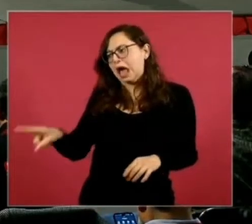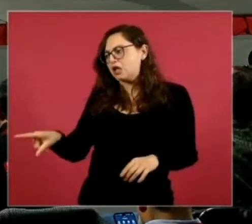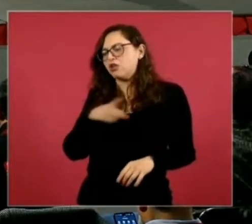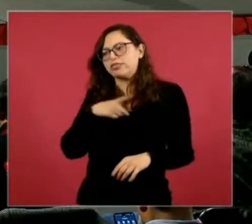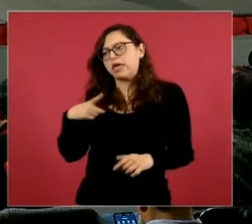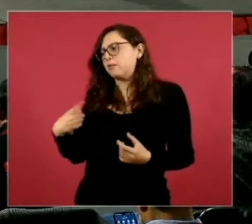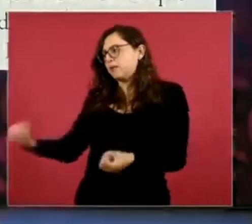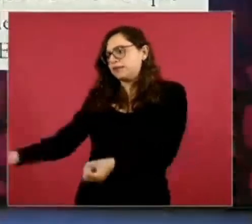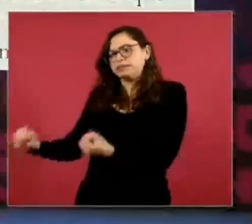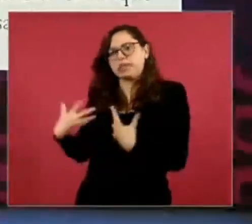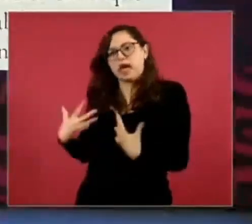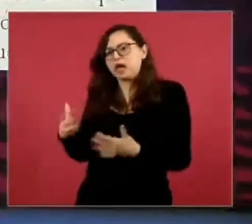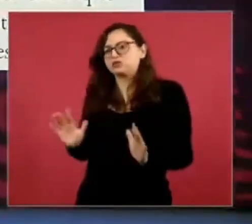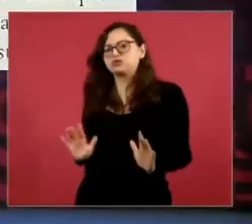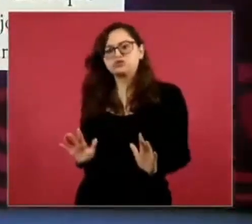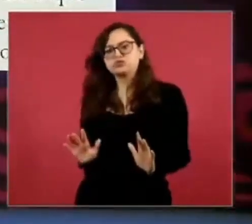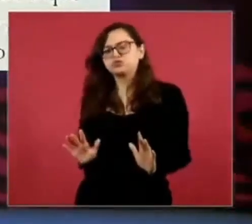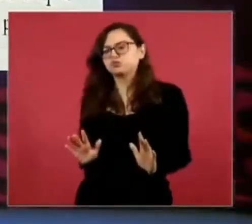y que Dios